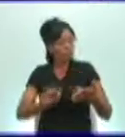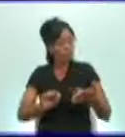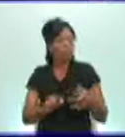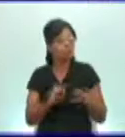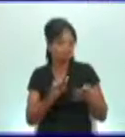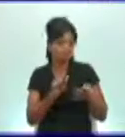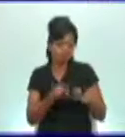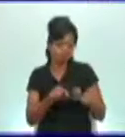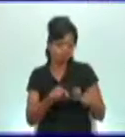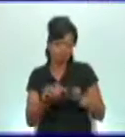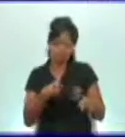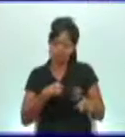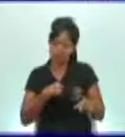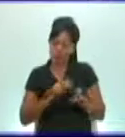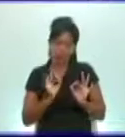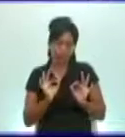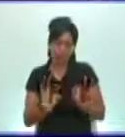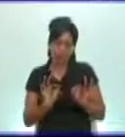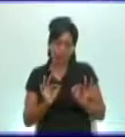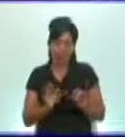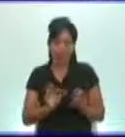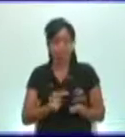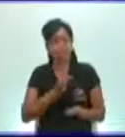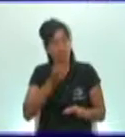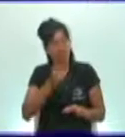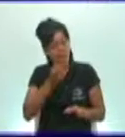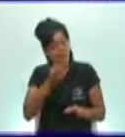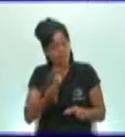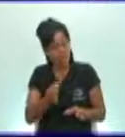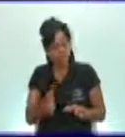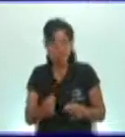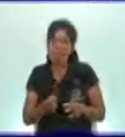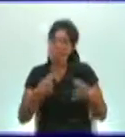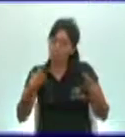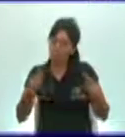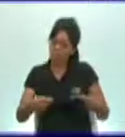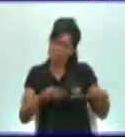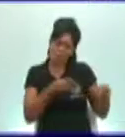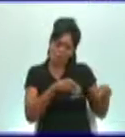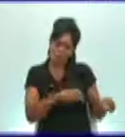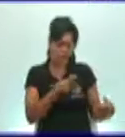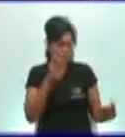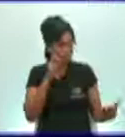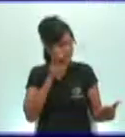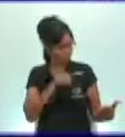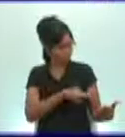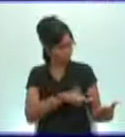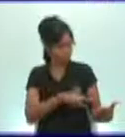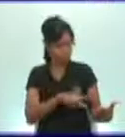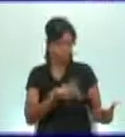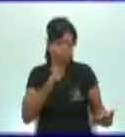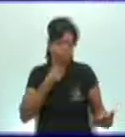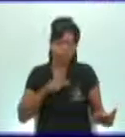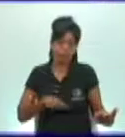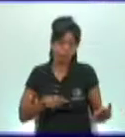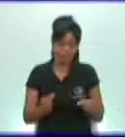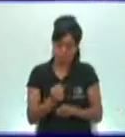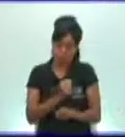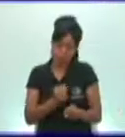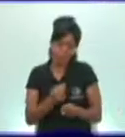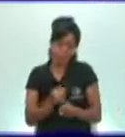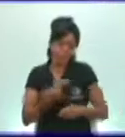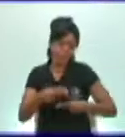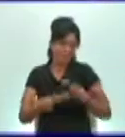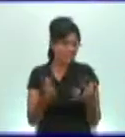siempre le he dicho deben tener siempre a la mano, tenerlo ahí asegurado para la hora que lo vayamos a utilizar en nuestra